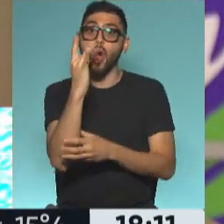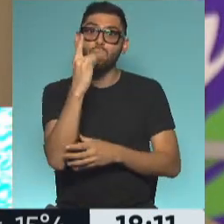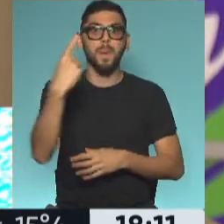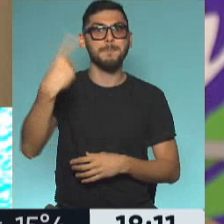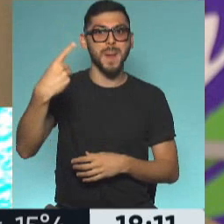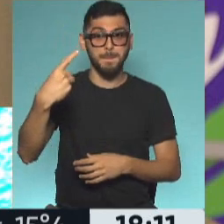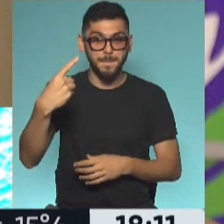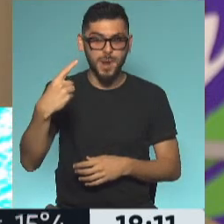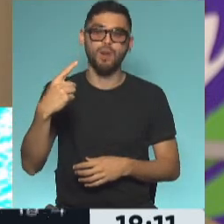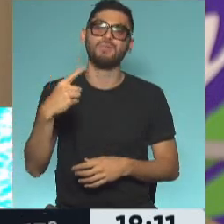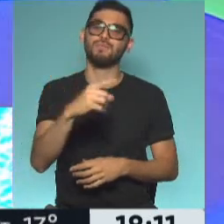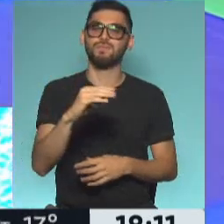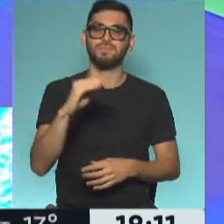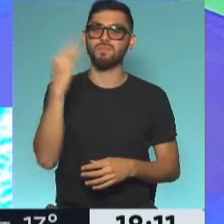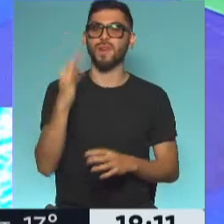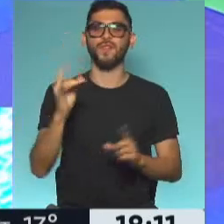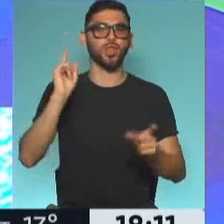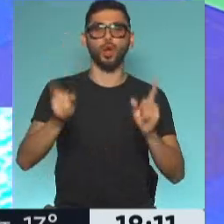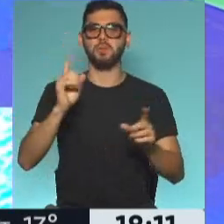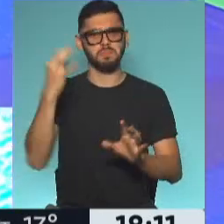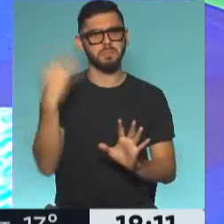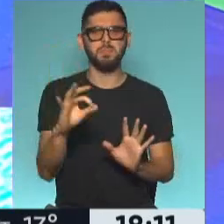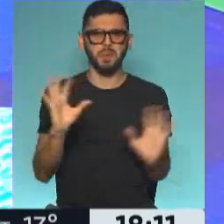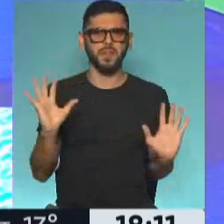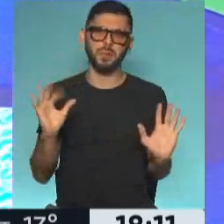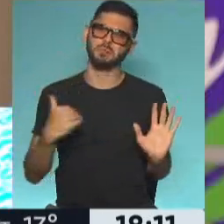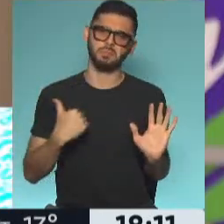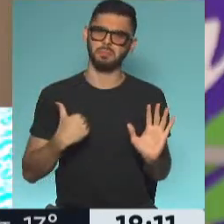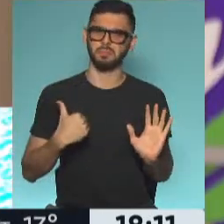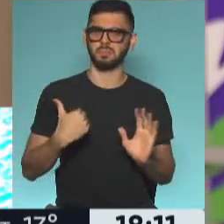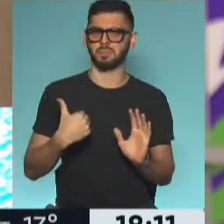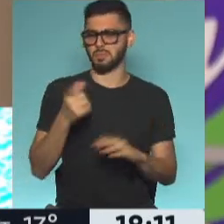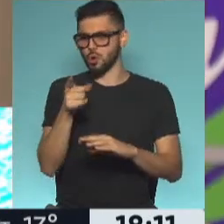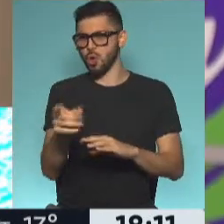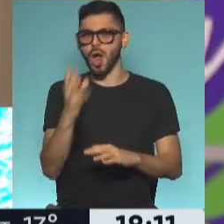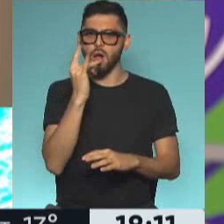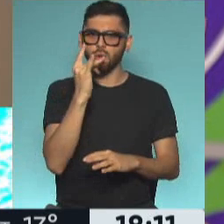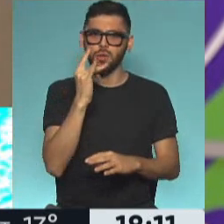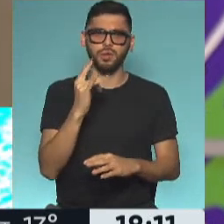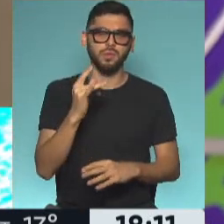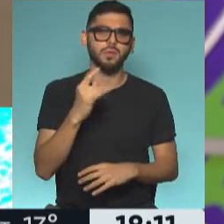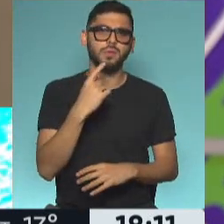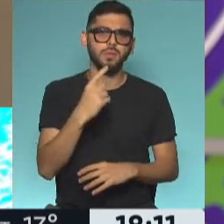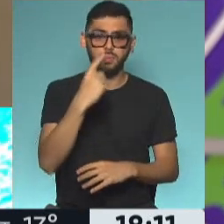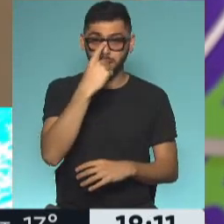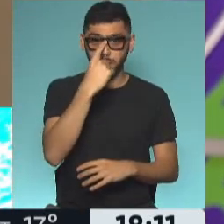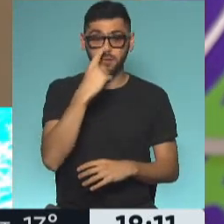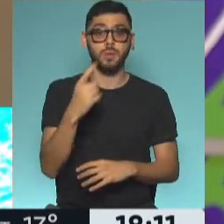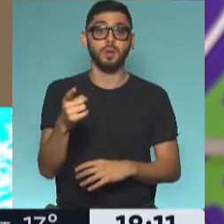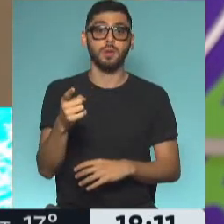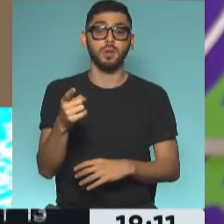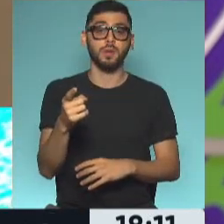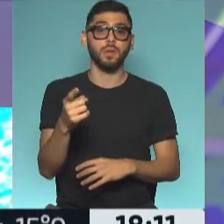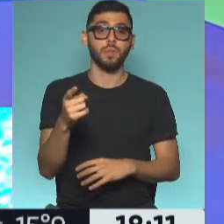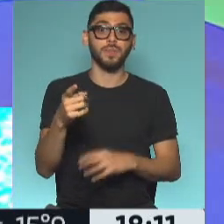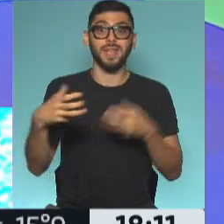azul. Ah, decide así directamente. Bien, perfecto. Sí, está ahí puesto en el azul, así que vamos con el equipo número azul. Sí, estamos listos para ganar. Con el